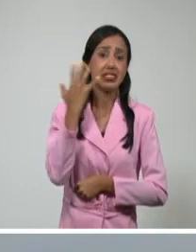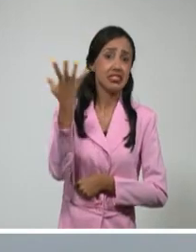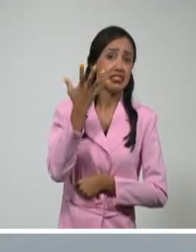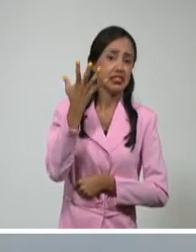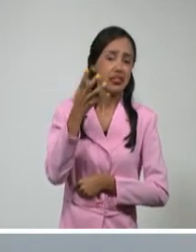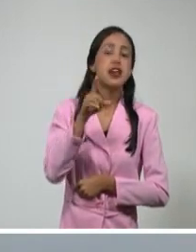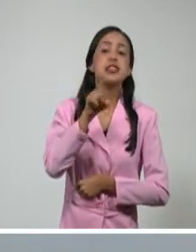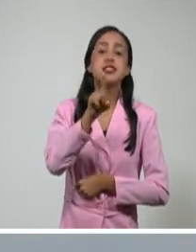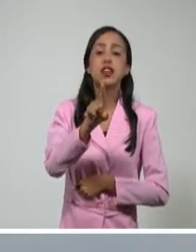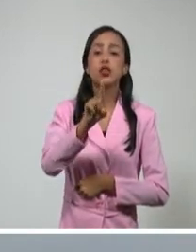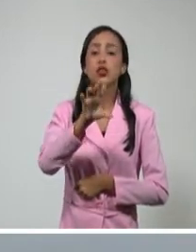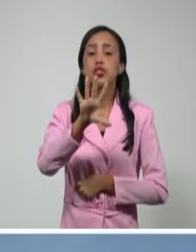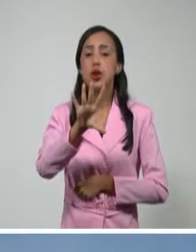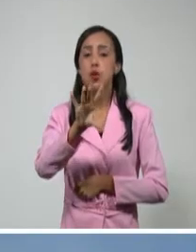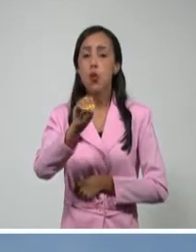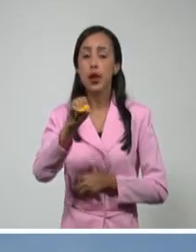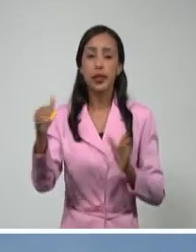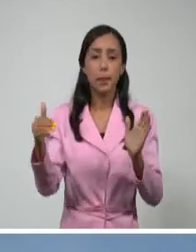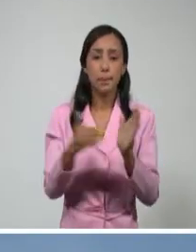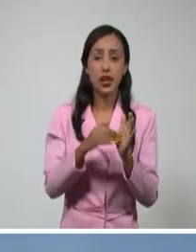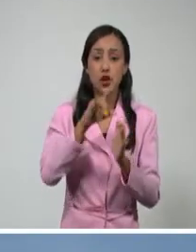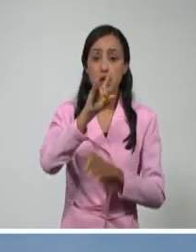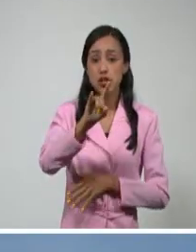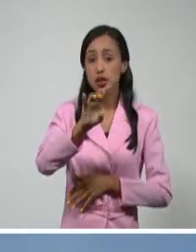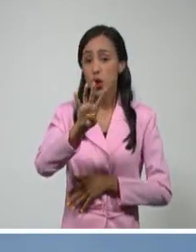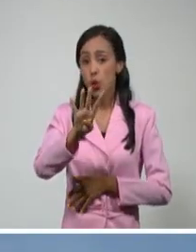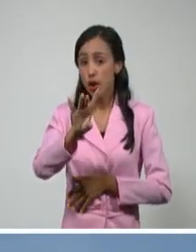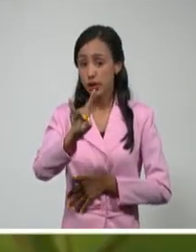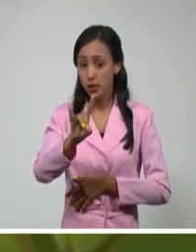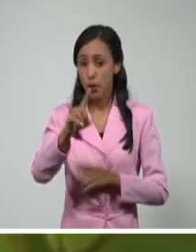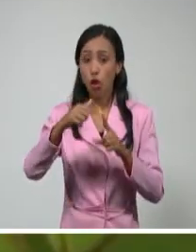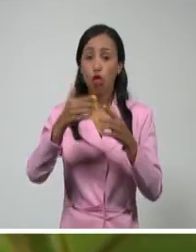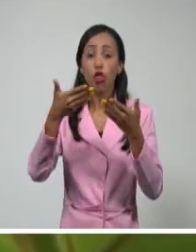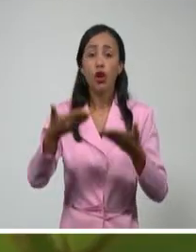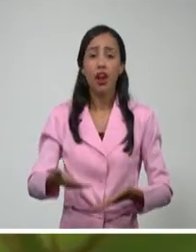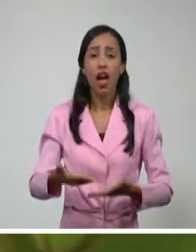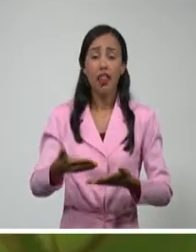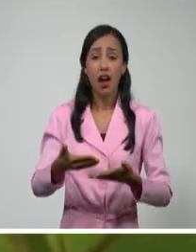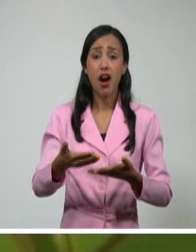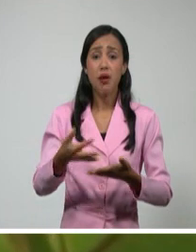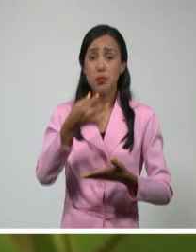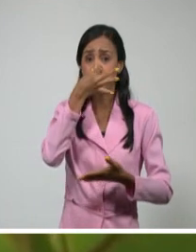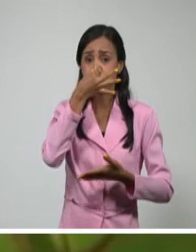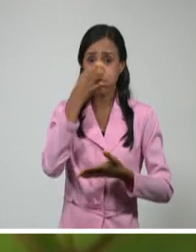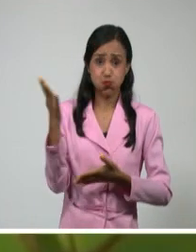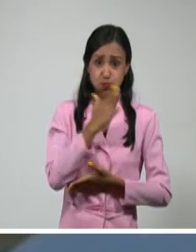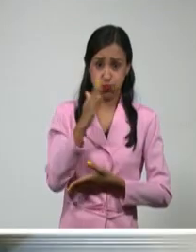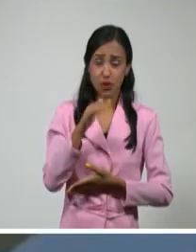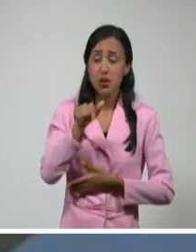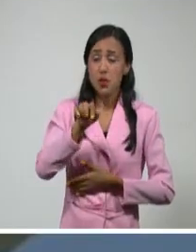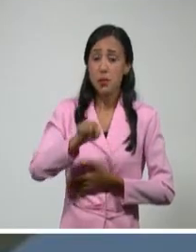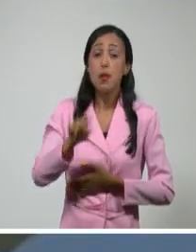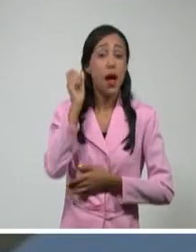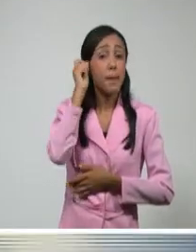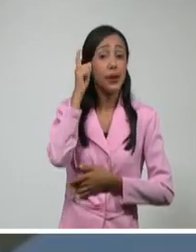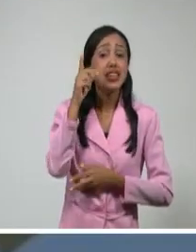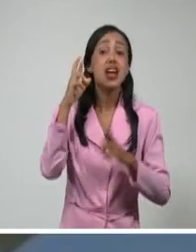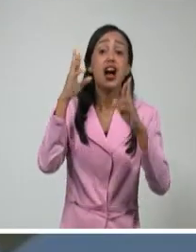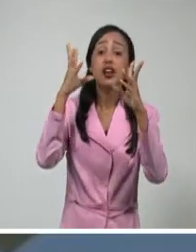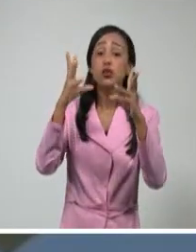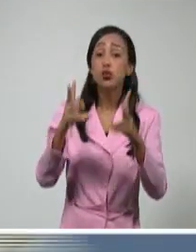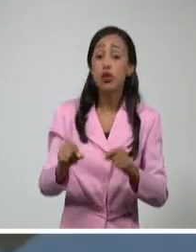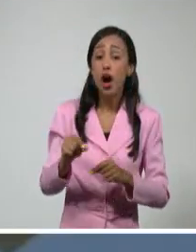mil 999 toneladas de dióxido de carbono la experiencia y los resultados en gibara